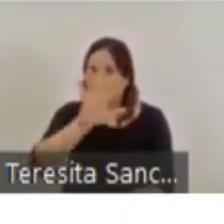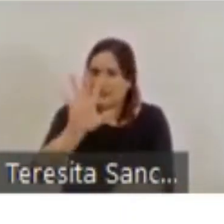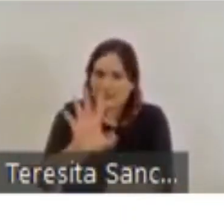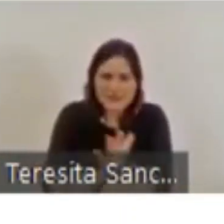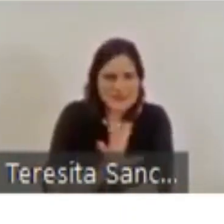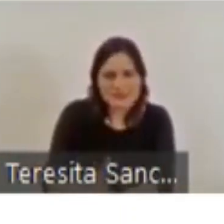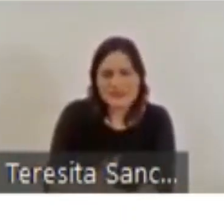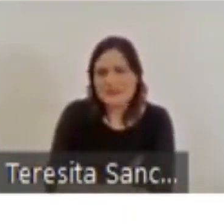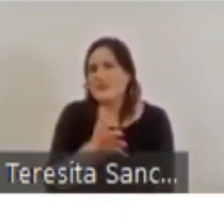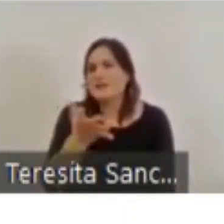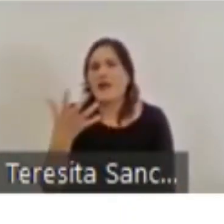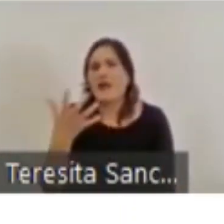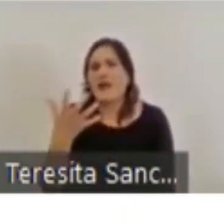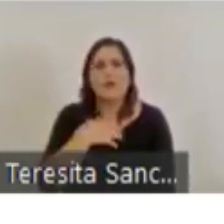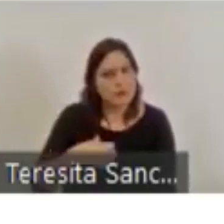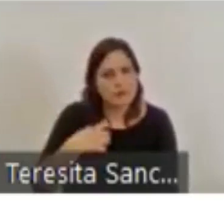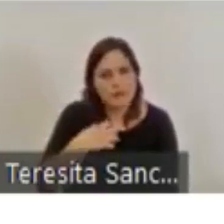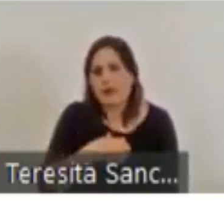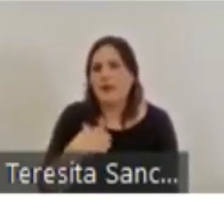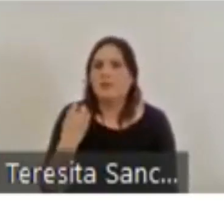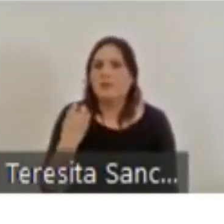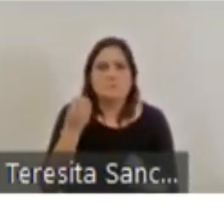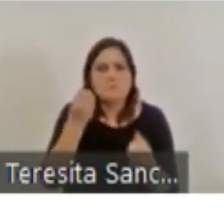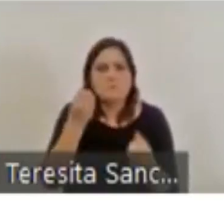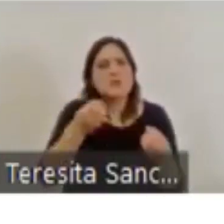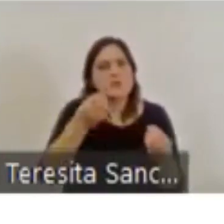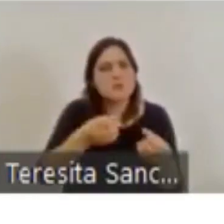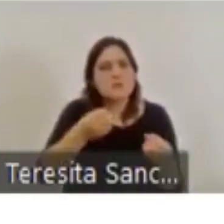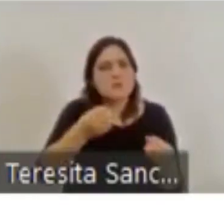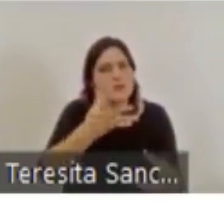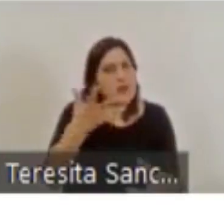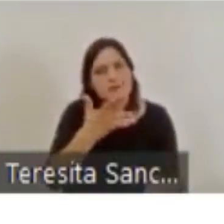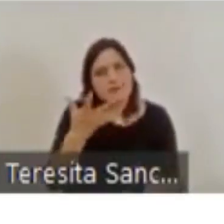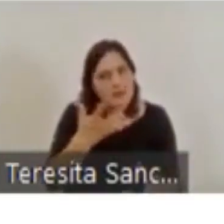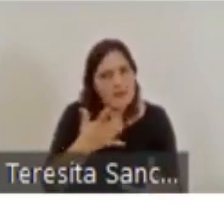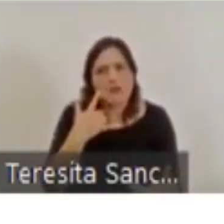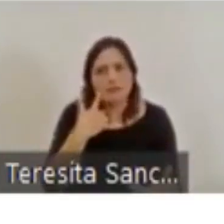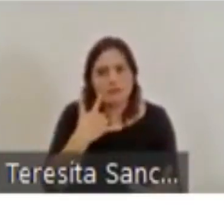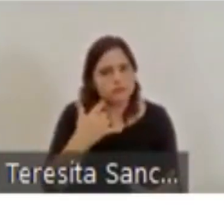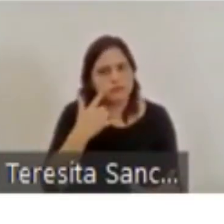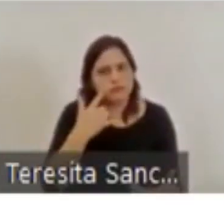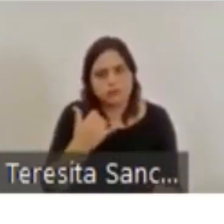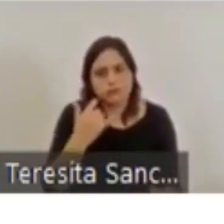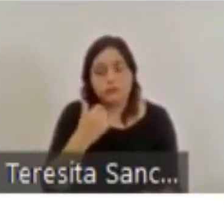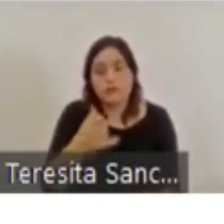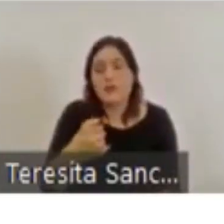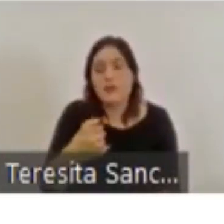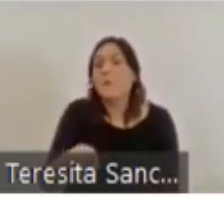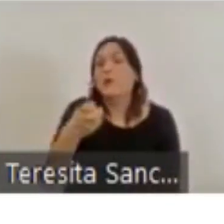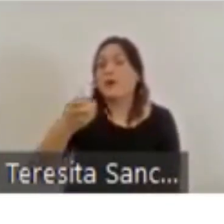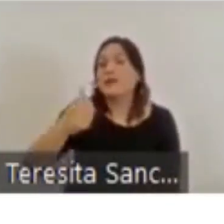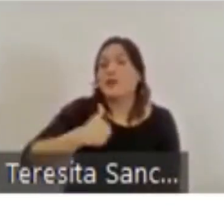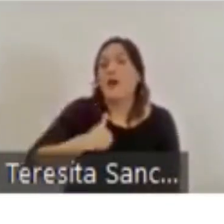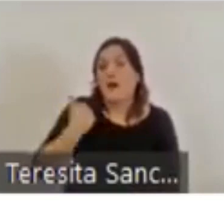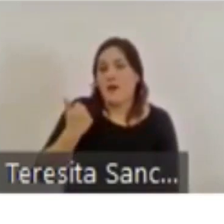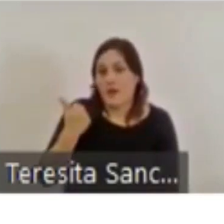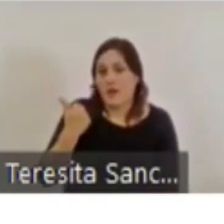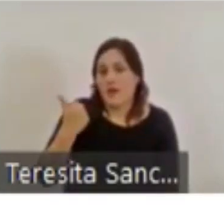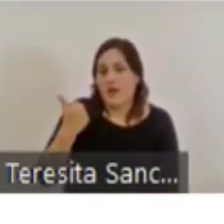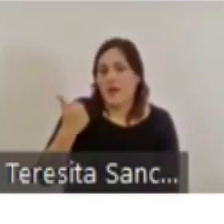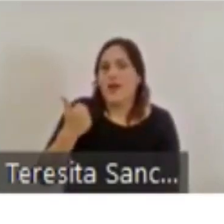con la decisión de ayudarnos, y entonces nosotros queremos aprovechar el perfil del